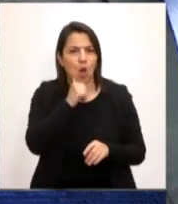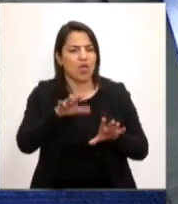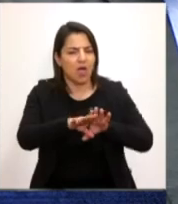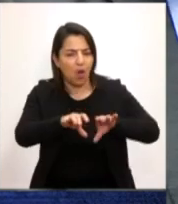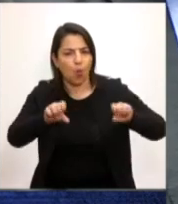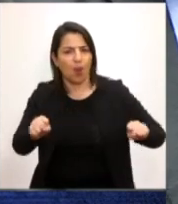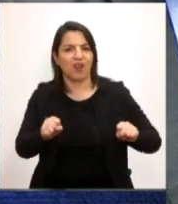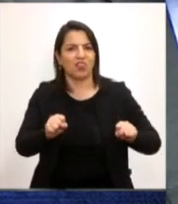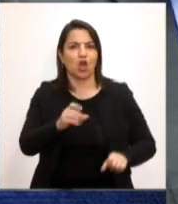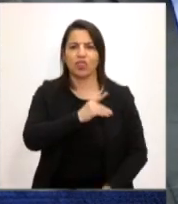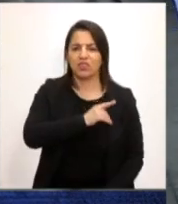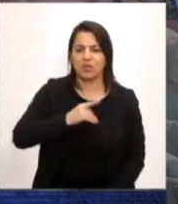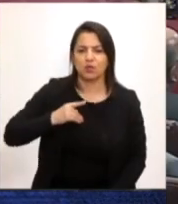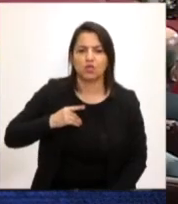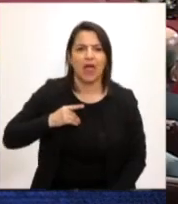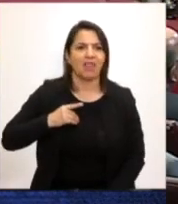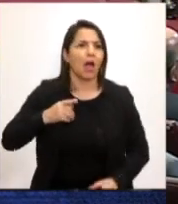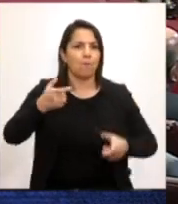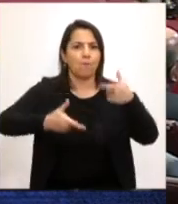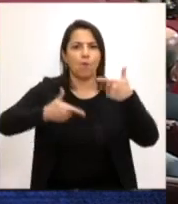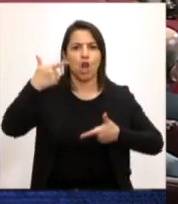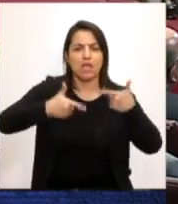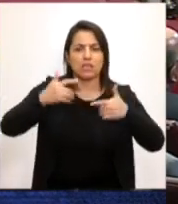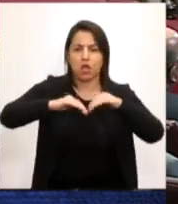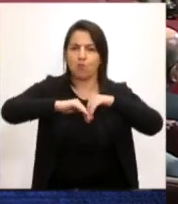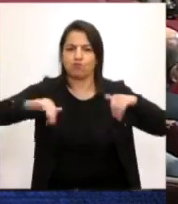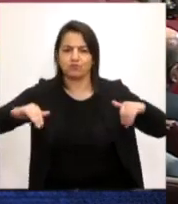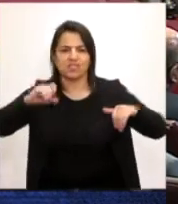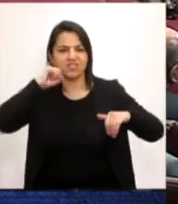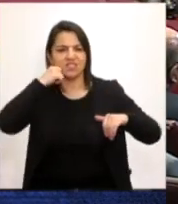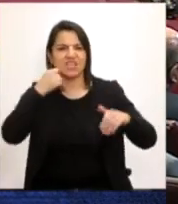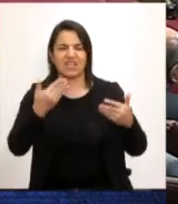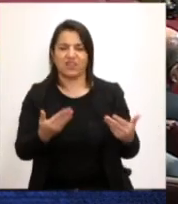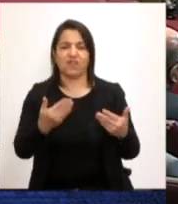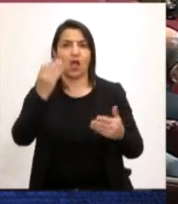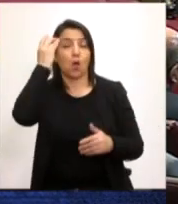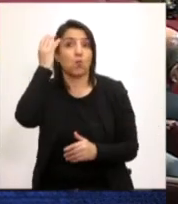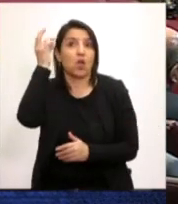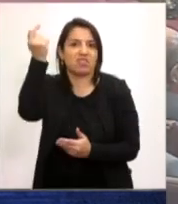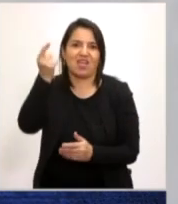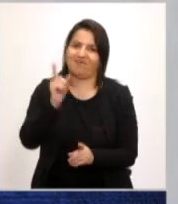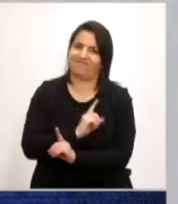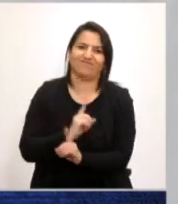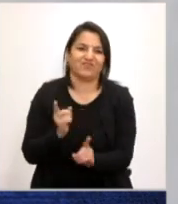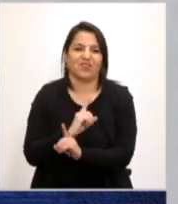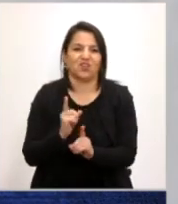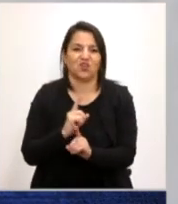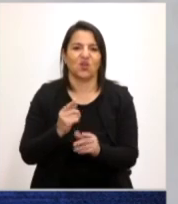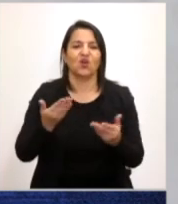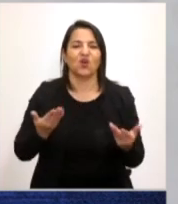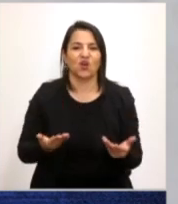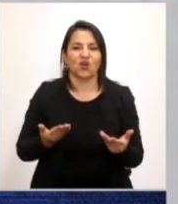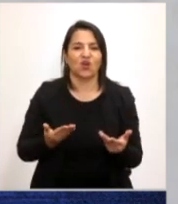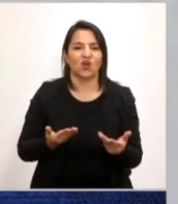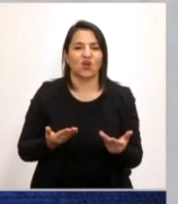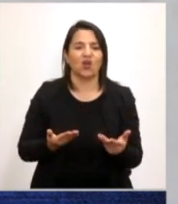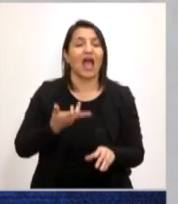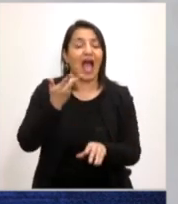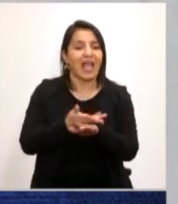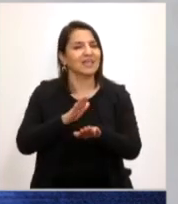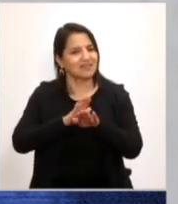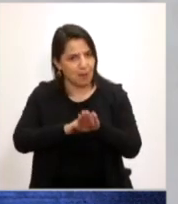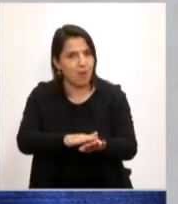política, se apunta a ello como si esto fuera algo artificialmente creado, y no, como algo que tiene respaldo en la